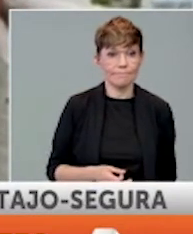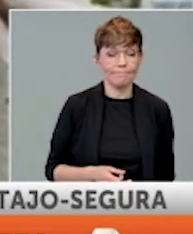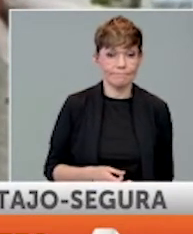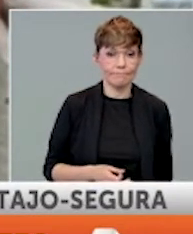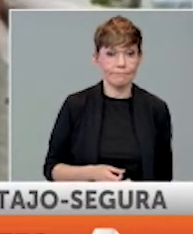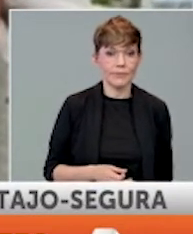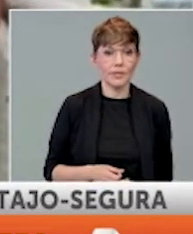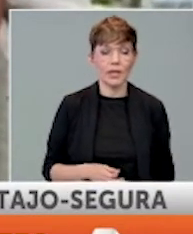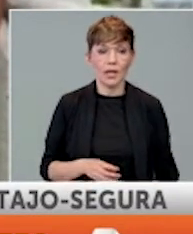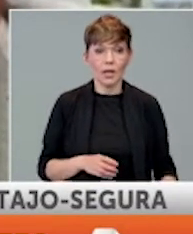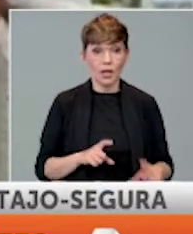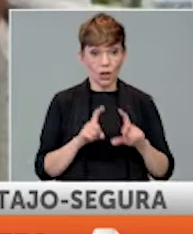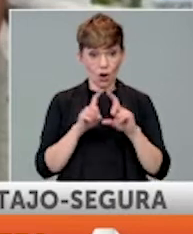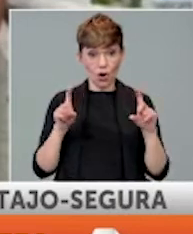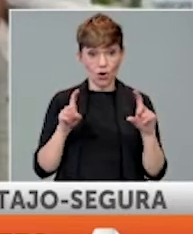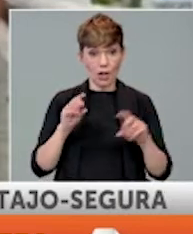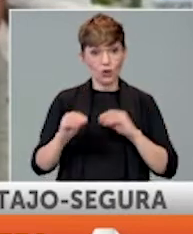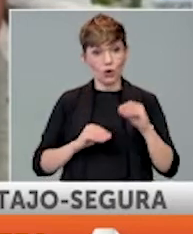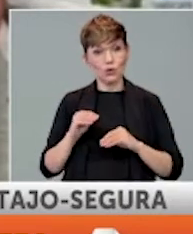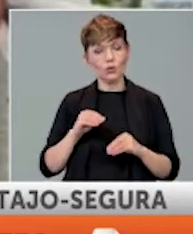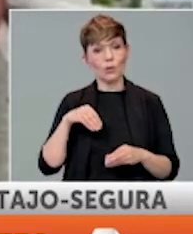Administración los conforma